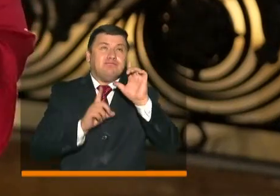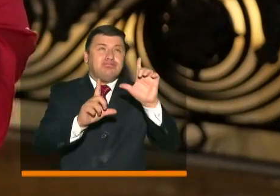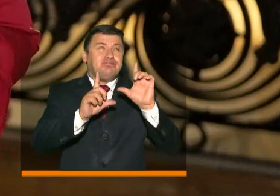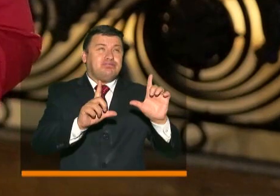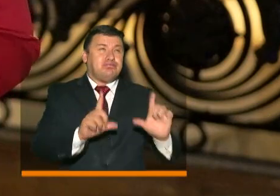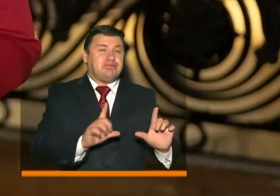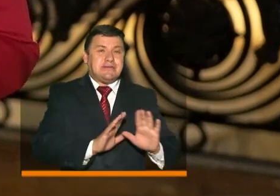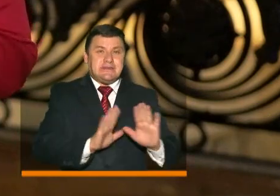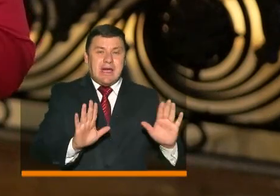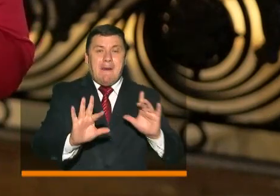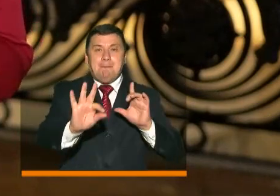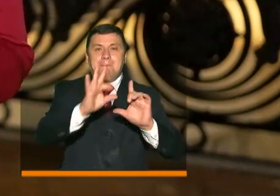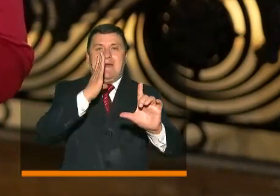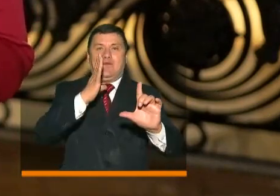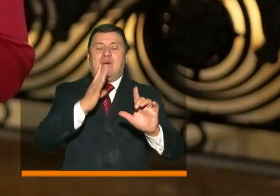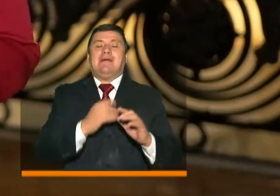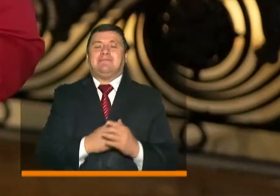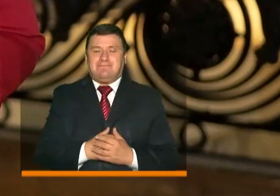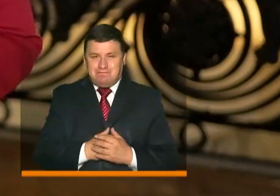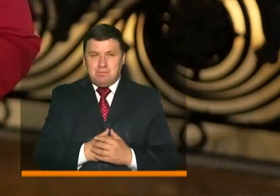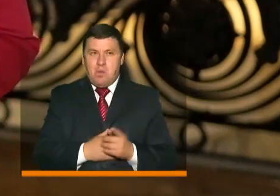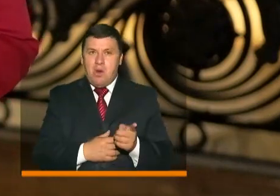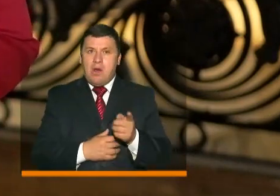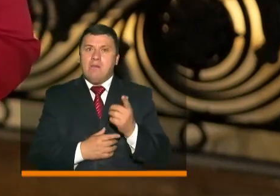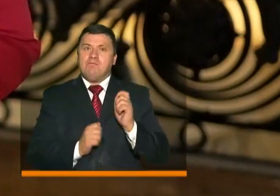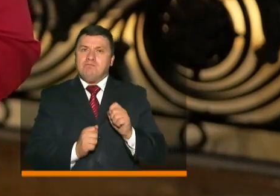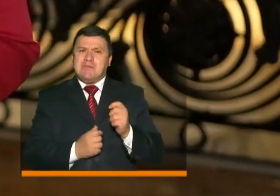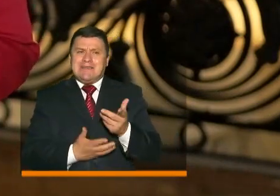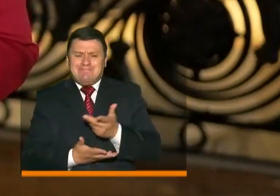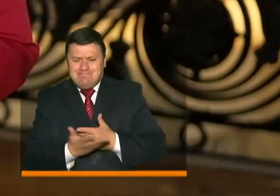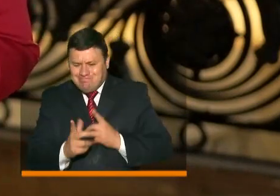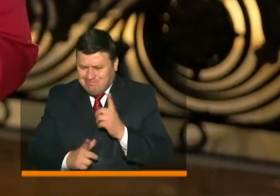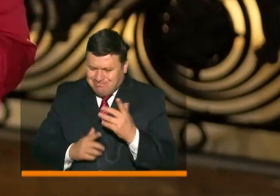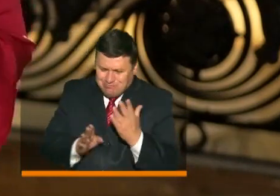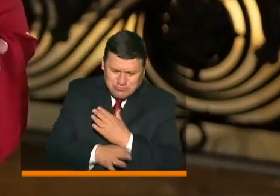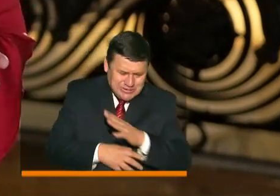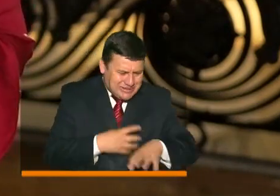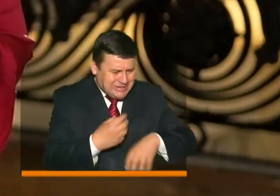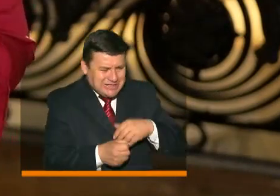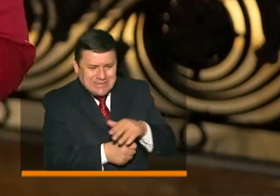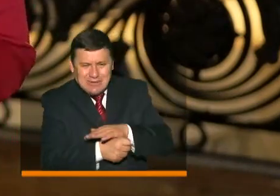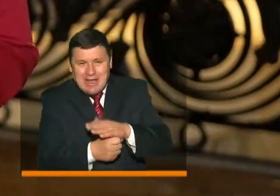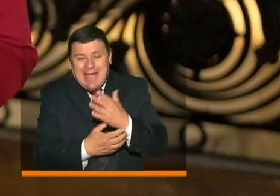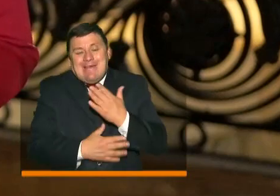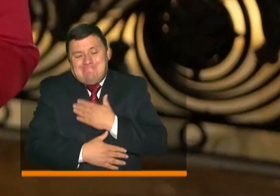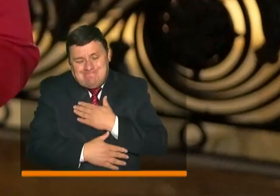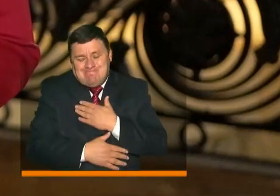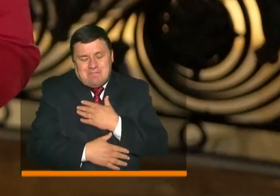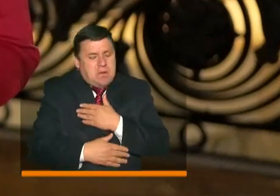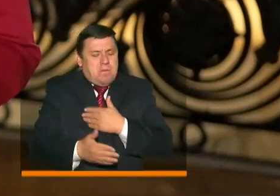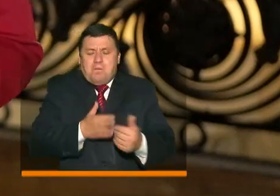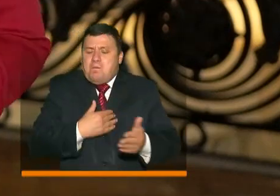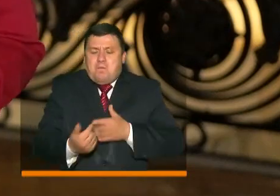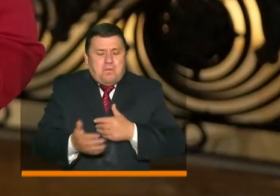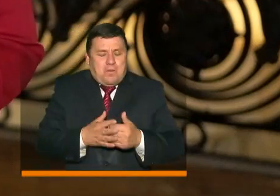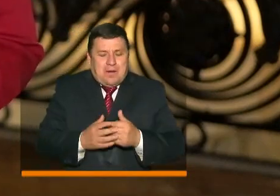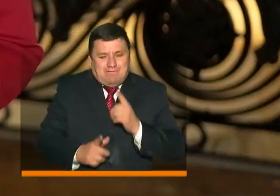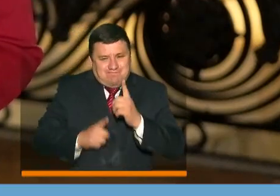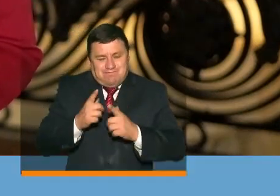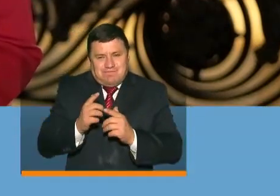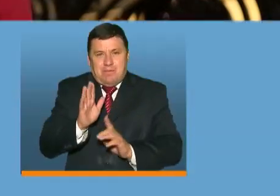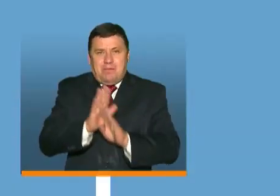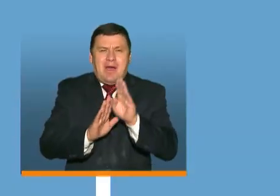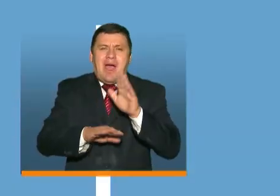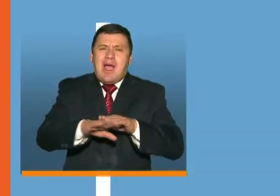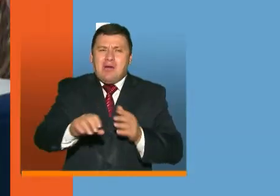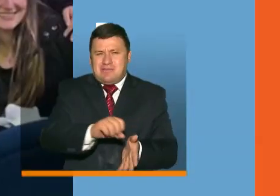bachiller, demostrando así su gran capacidad de resiliencia en medio de las situaciones que alteraron su día a día por cuenta de esta pandemia.